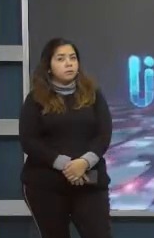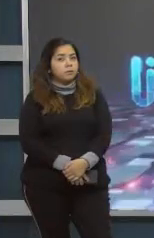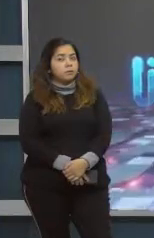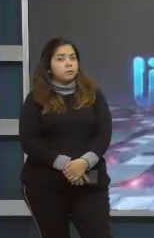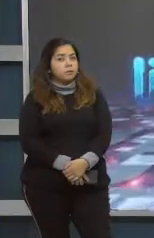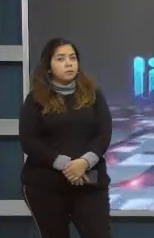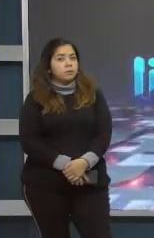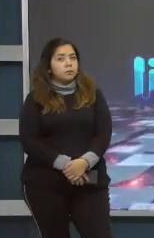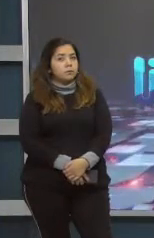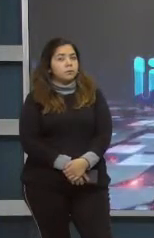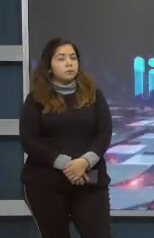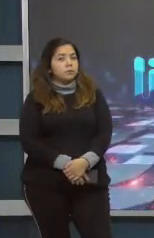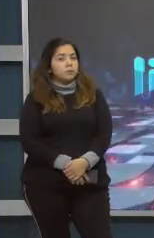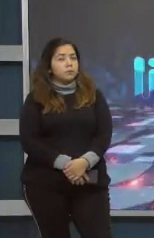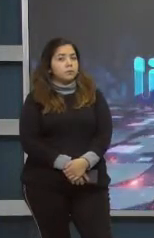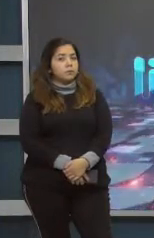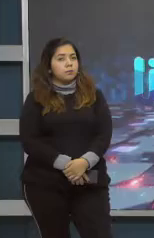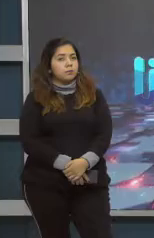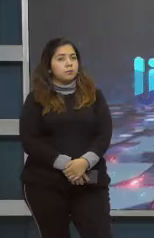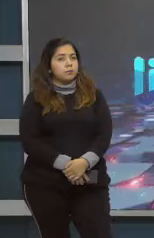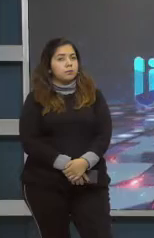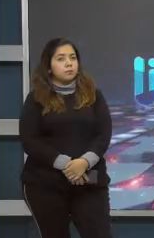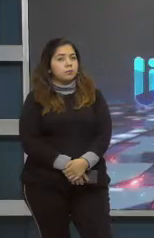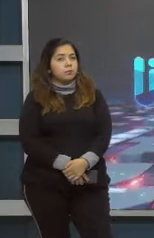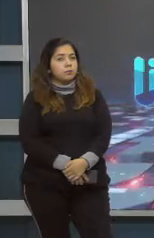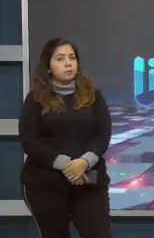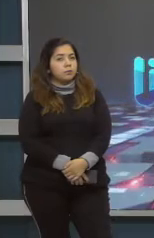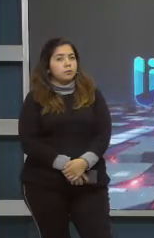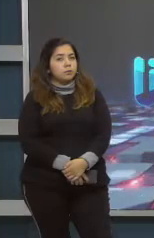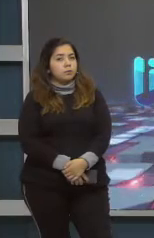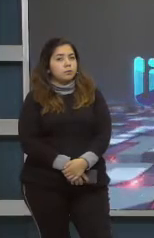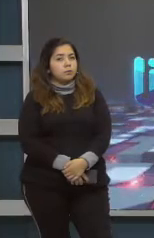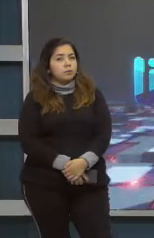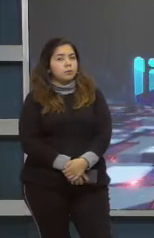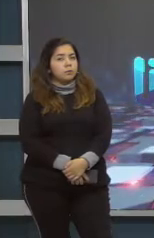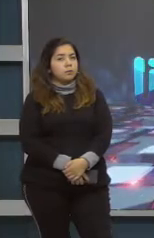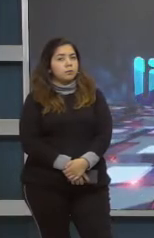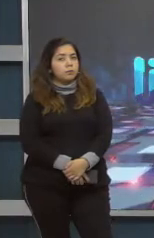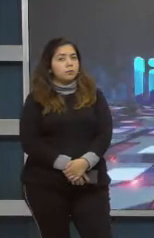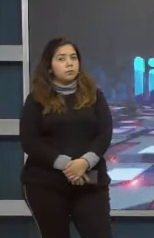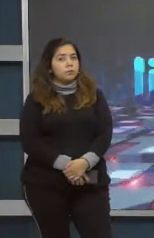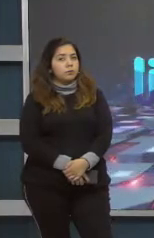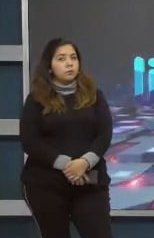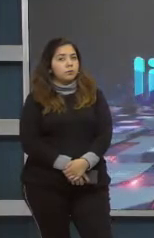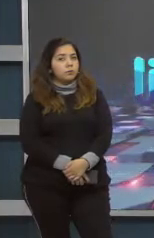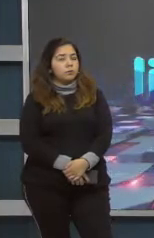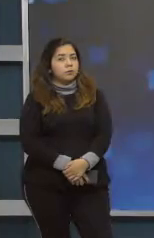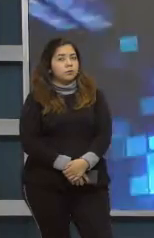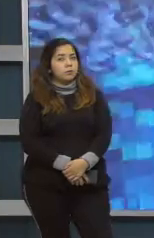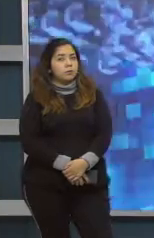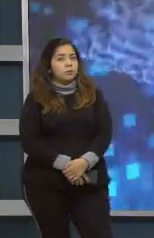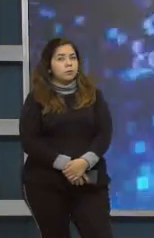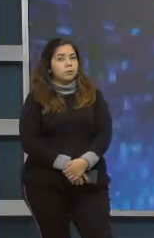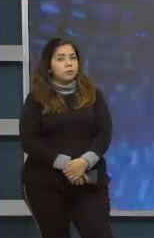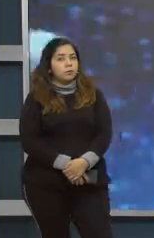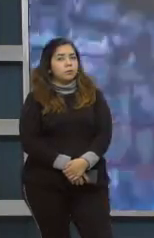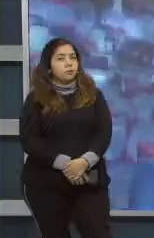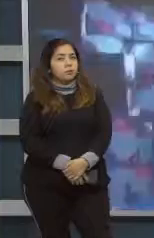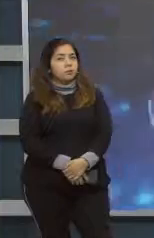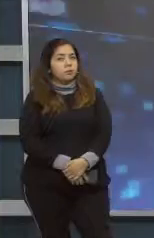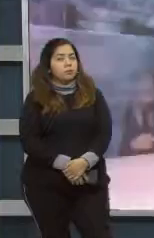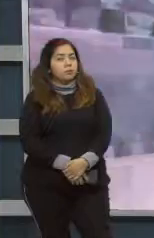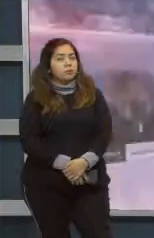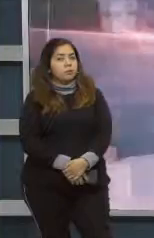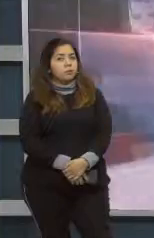para los otros colegios. Es lo primero. Pero a la semana se van a incorporar los primeros años. Bien.